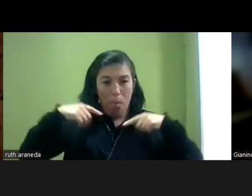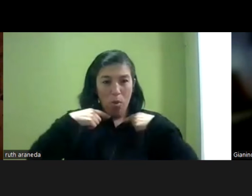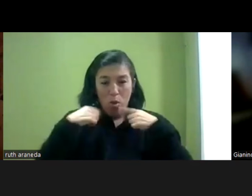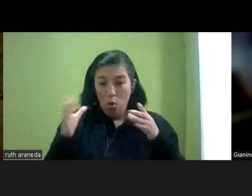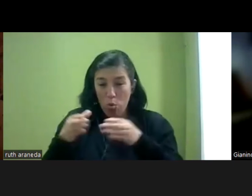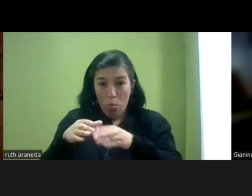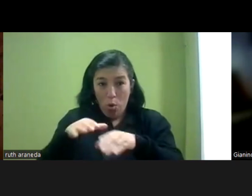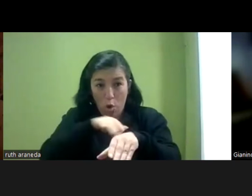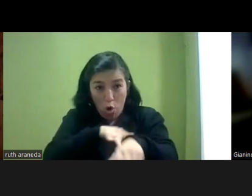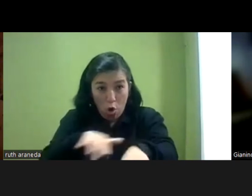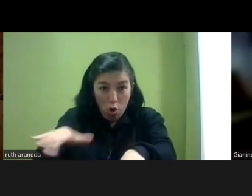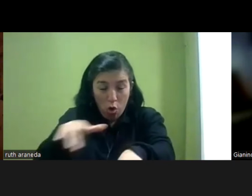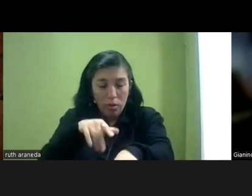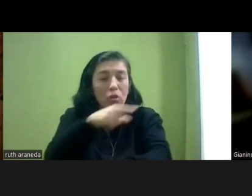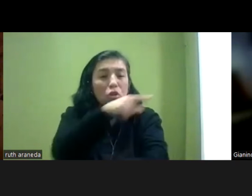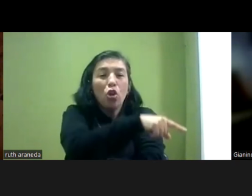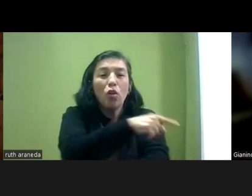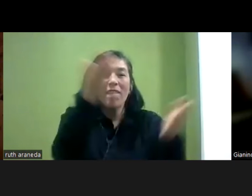costa y Valle de Azapa.